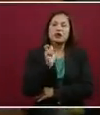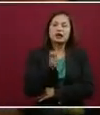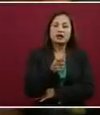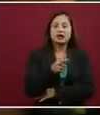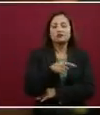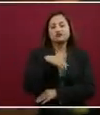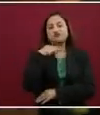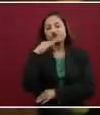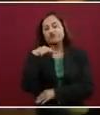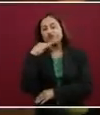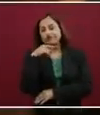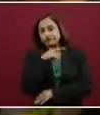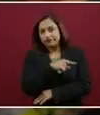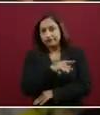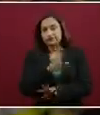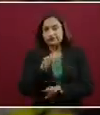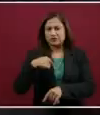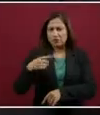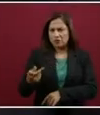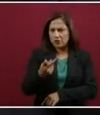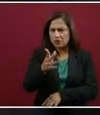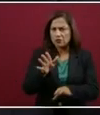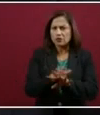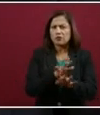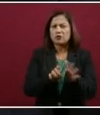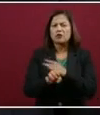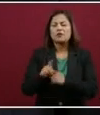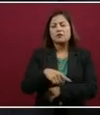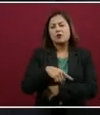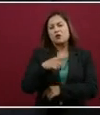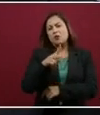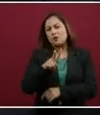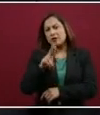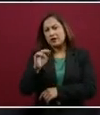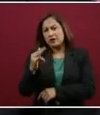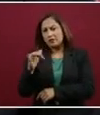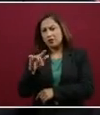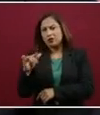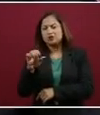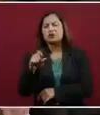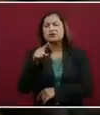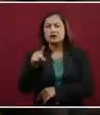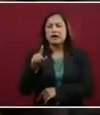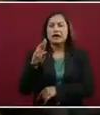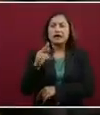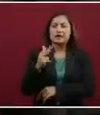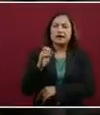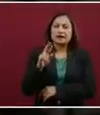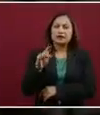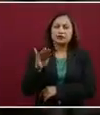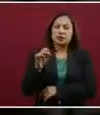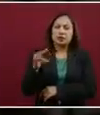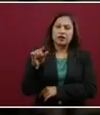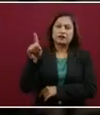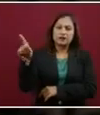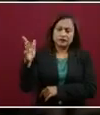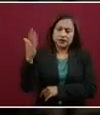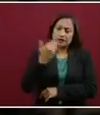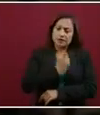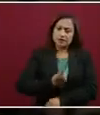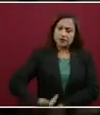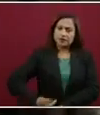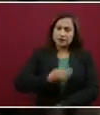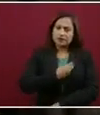el presidente municipal de Villahermosa, que es parte de su movimiento, Evaristo Hernández, y se hizo ya un escándalo en redes sociales,